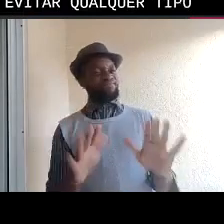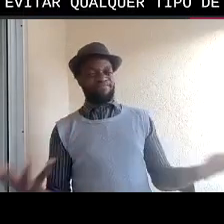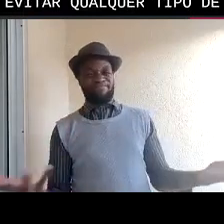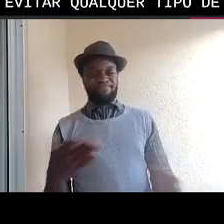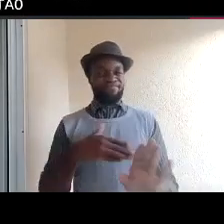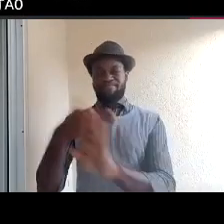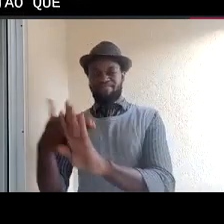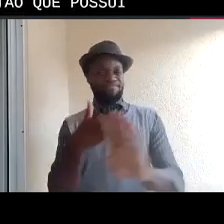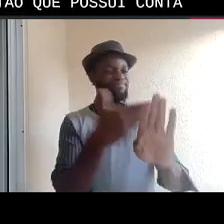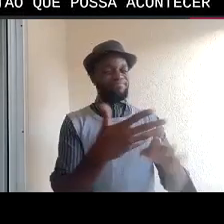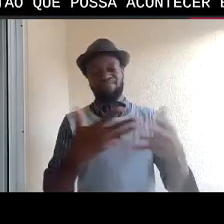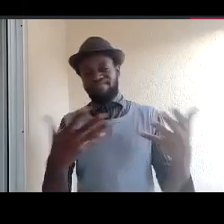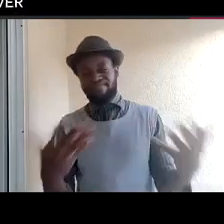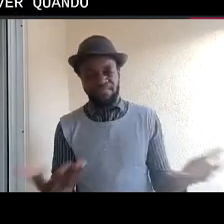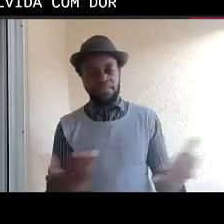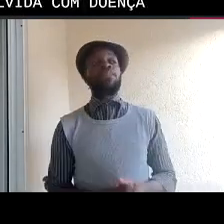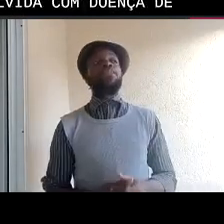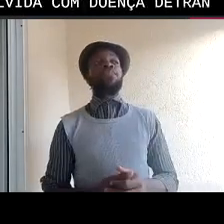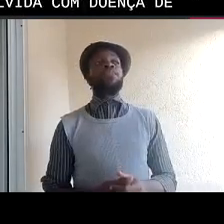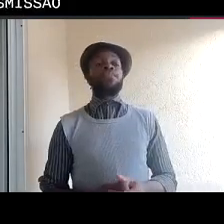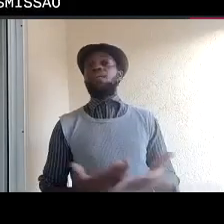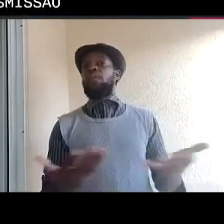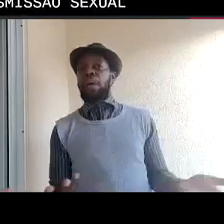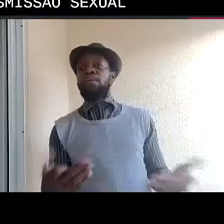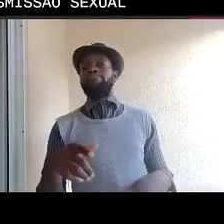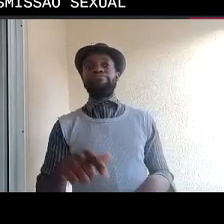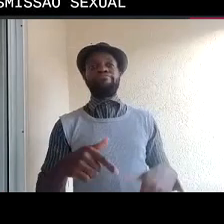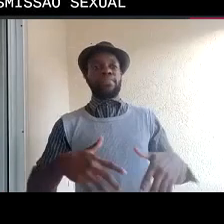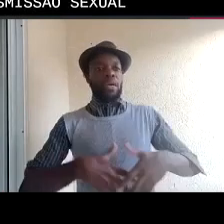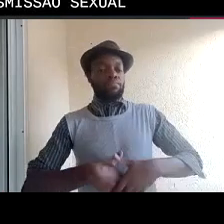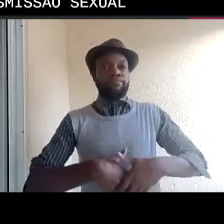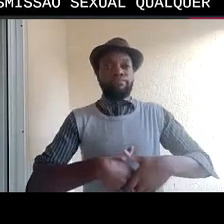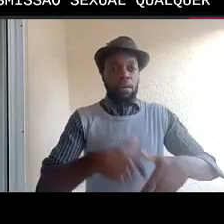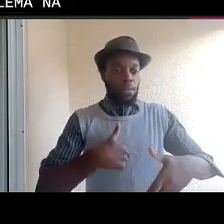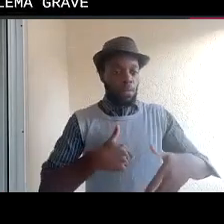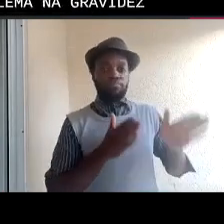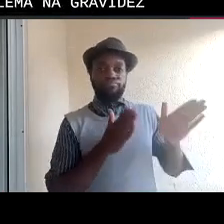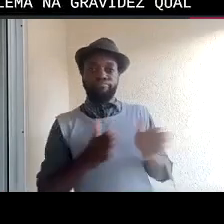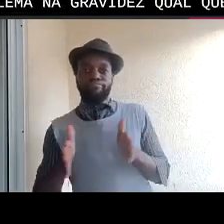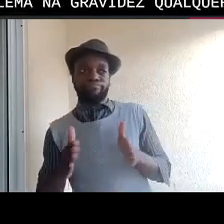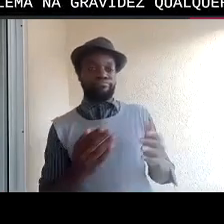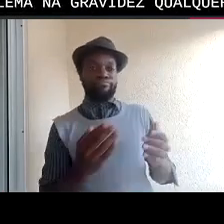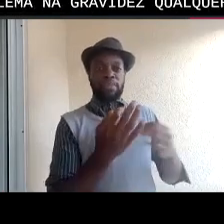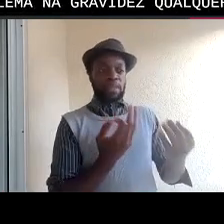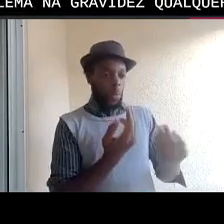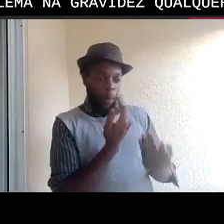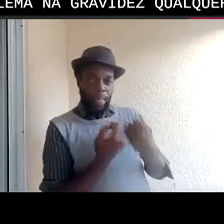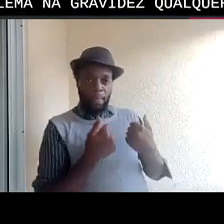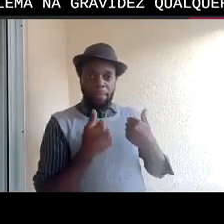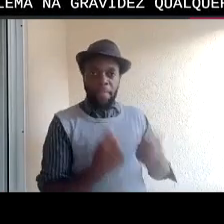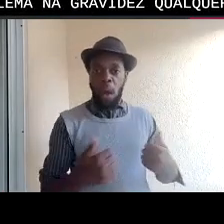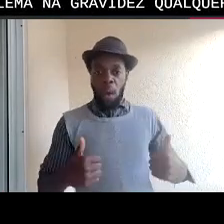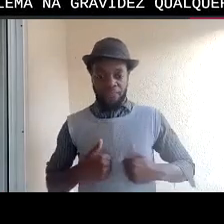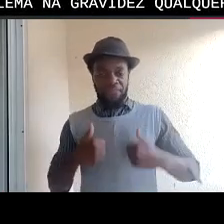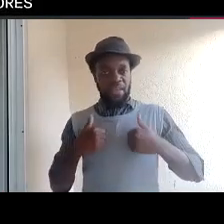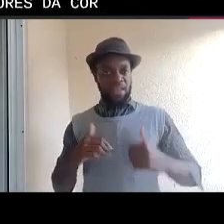¿verdad? Cualquier desfase en el embarazo, cualquier desmejoramiento de la calidad en la salud